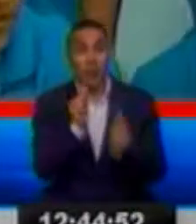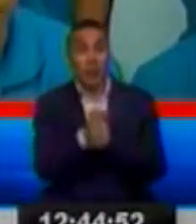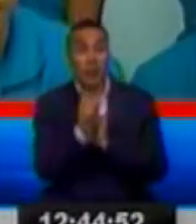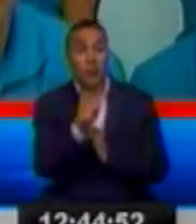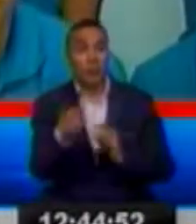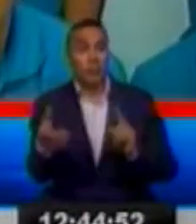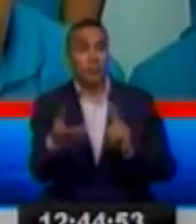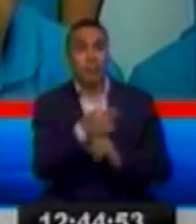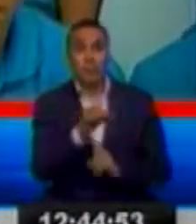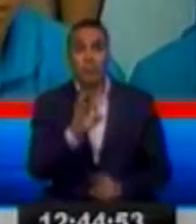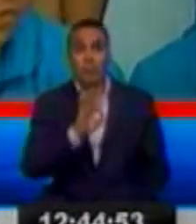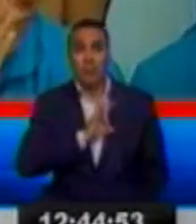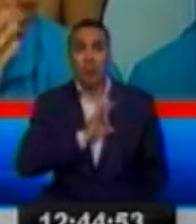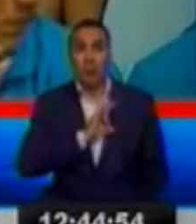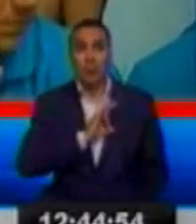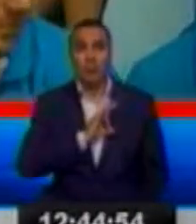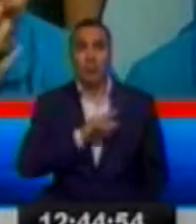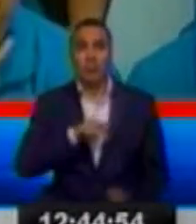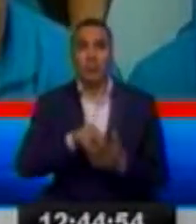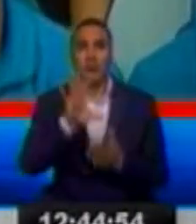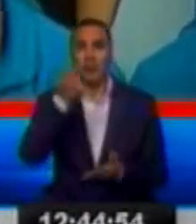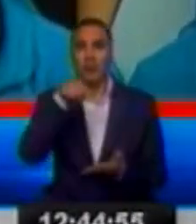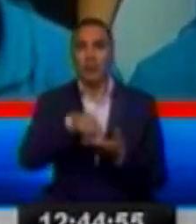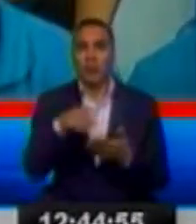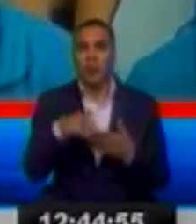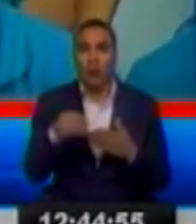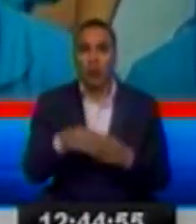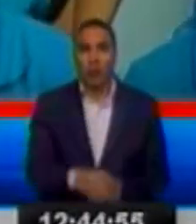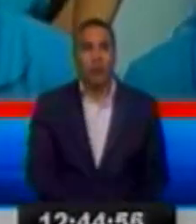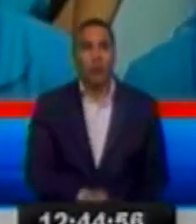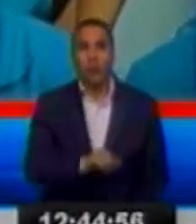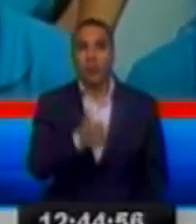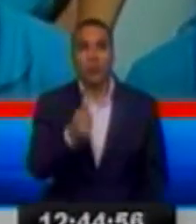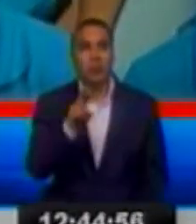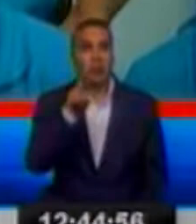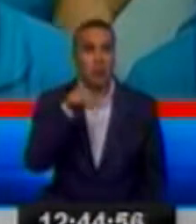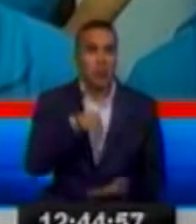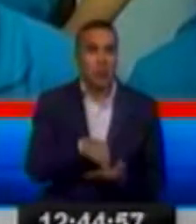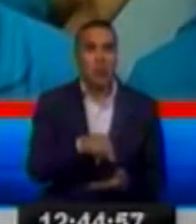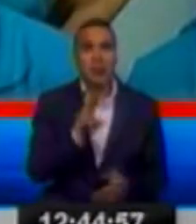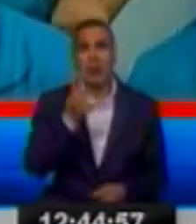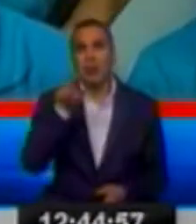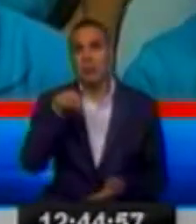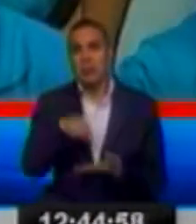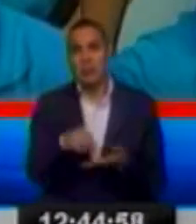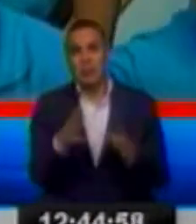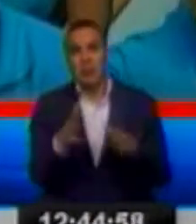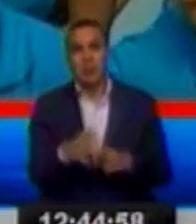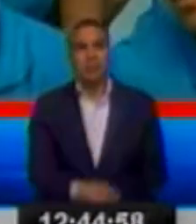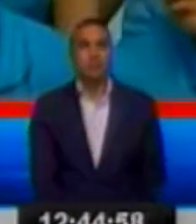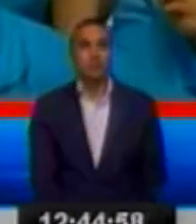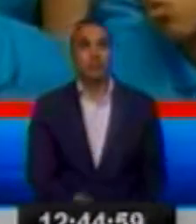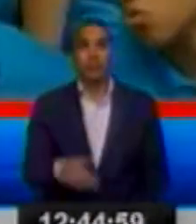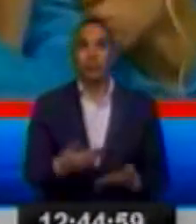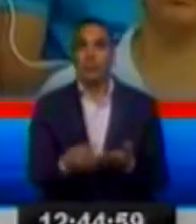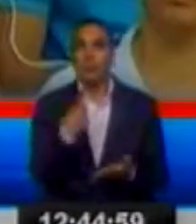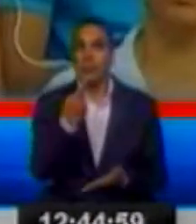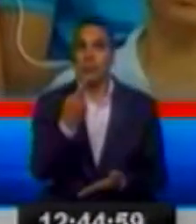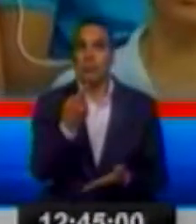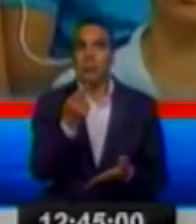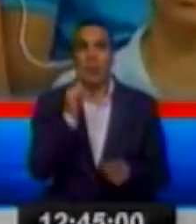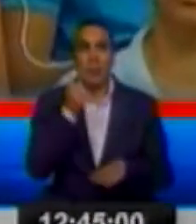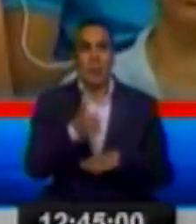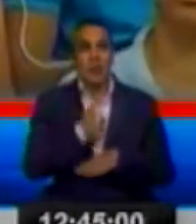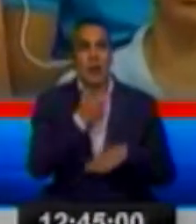alcanzaron presea dorada recibieron $5,000, el resto entre $2,000 a $3,000. Un evento que formó parte de las